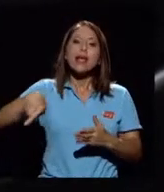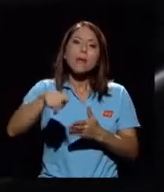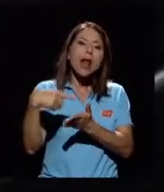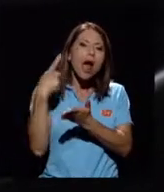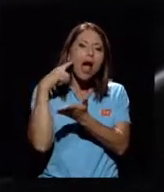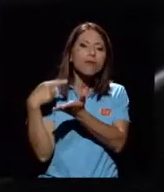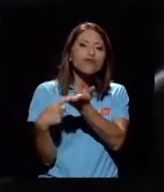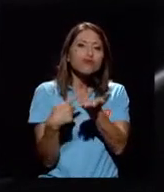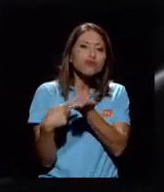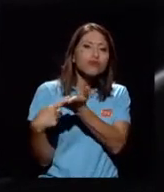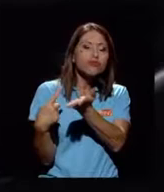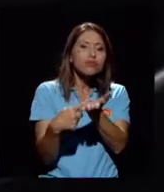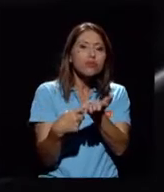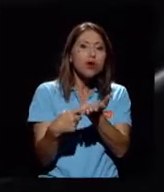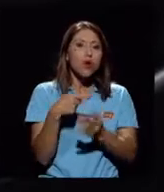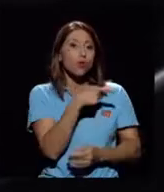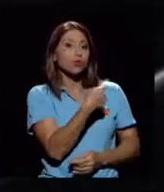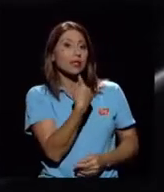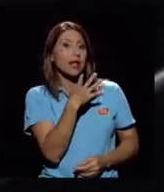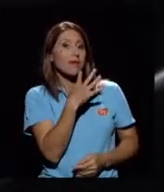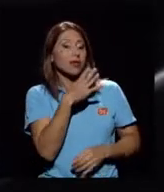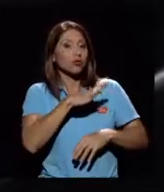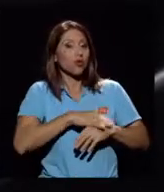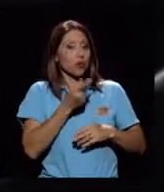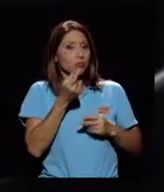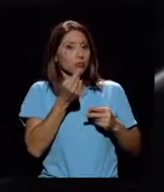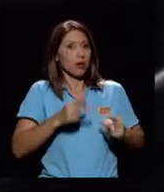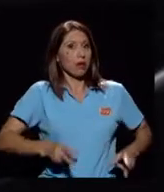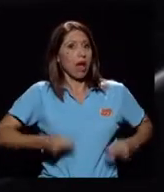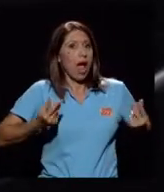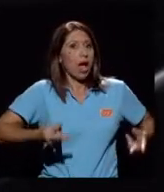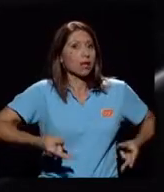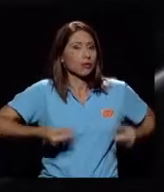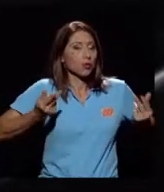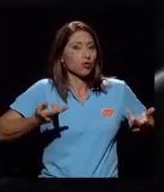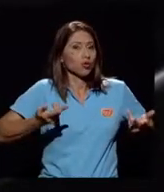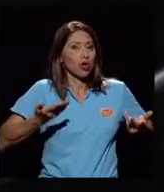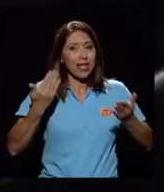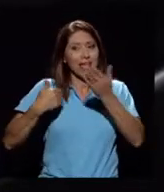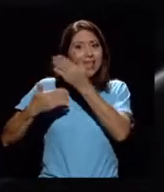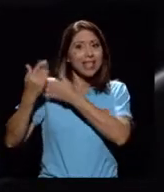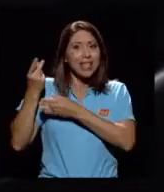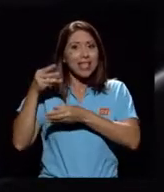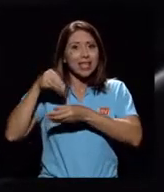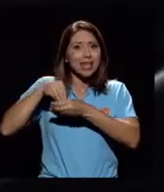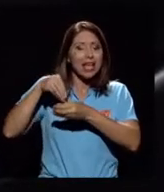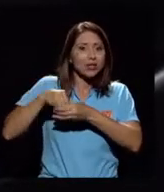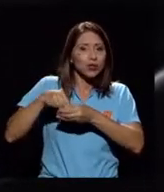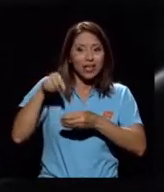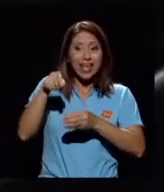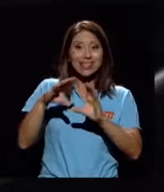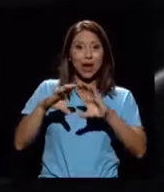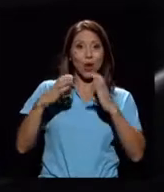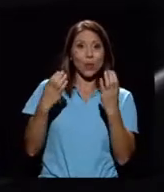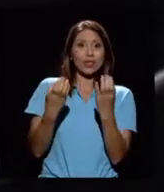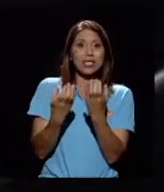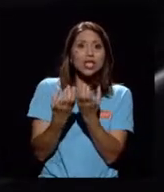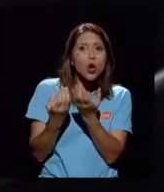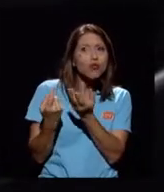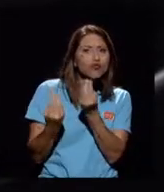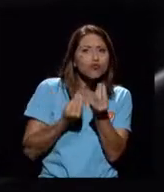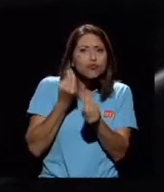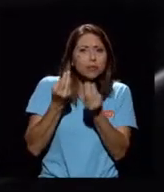de ese gasto que se está mencionando y los ingresos que había trato de buscar soluciones y este